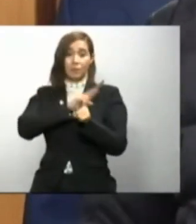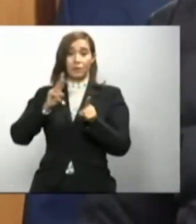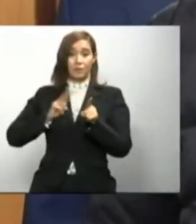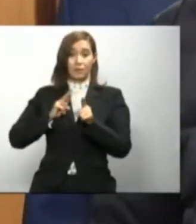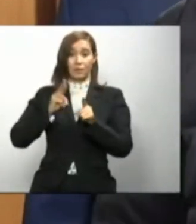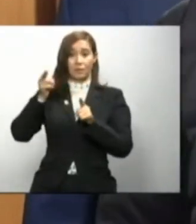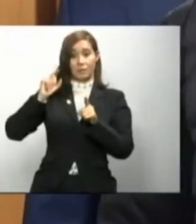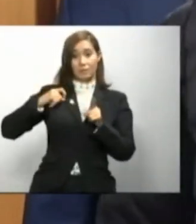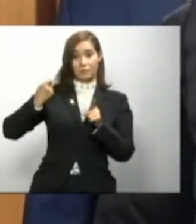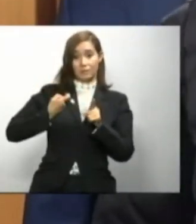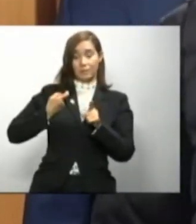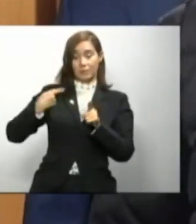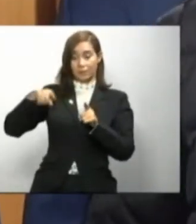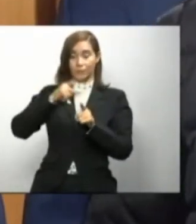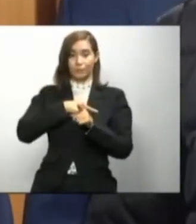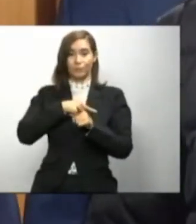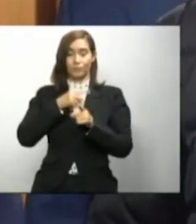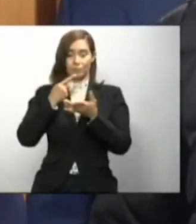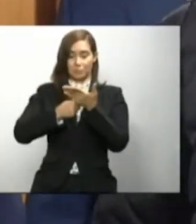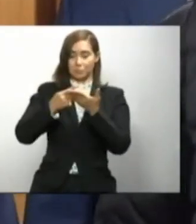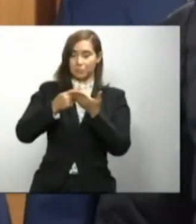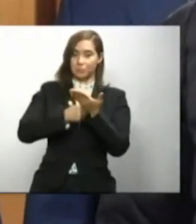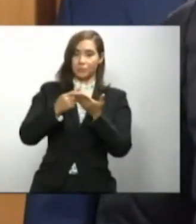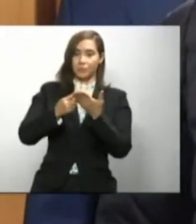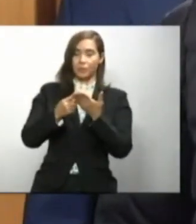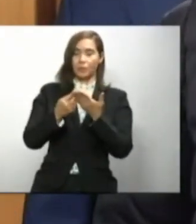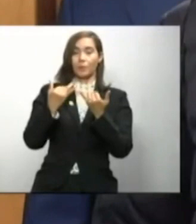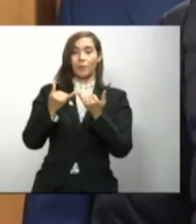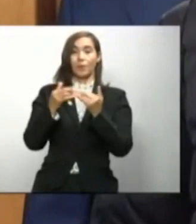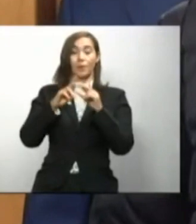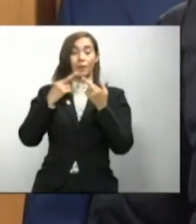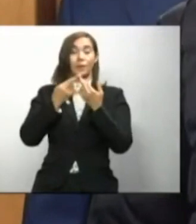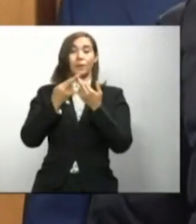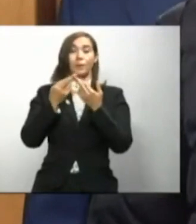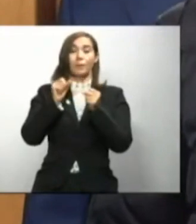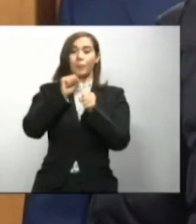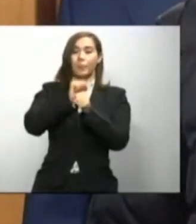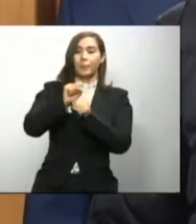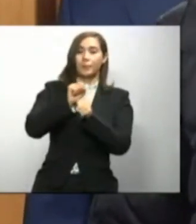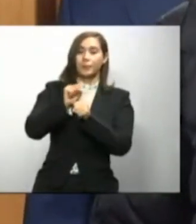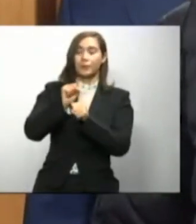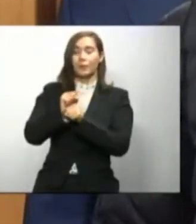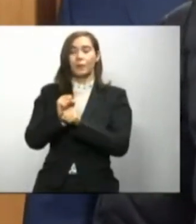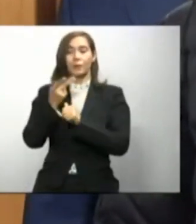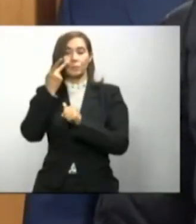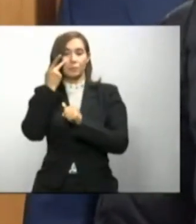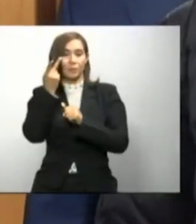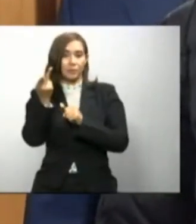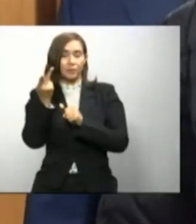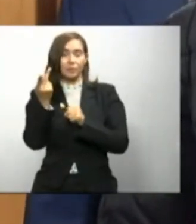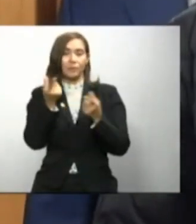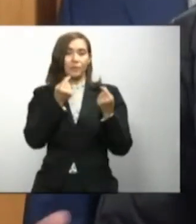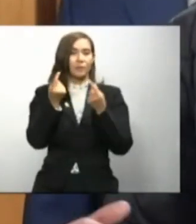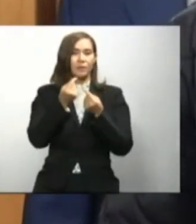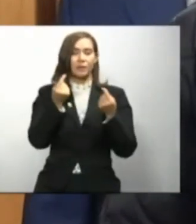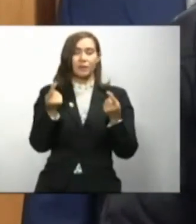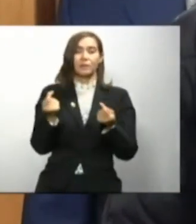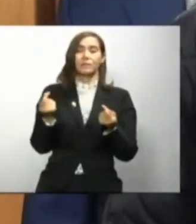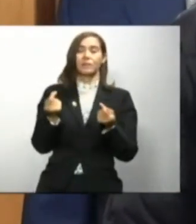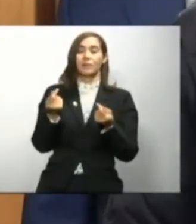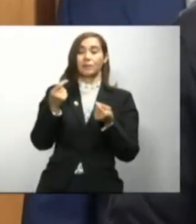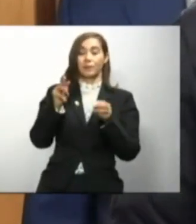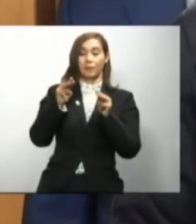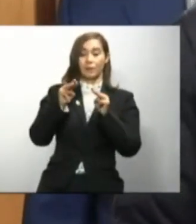felipe iv estamos trabajando en varias posibilidades que el